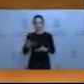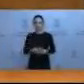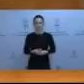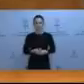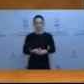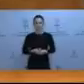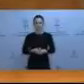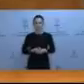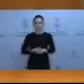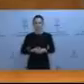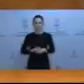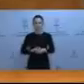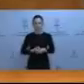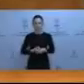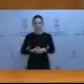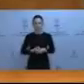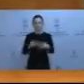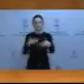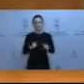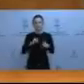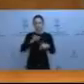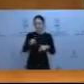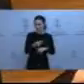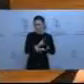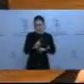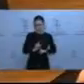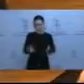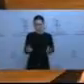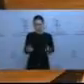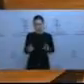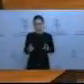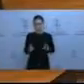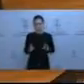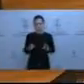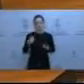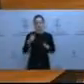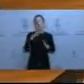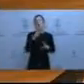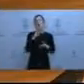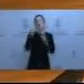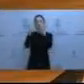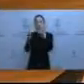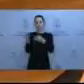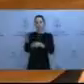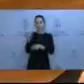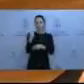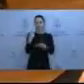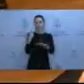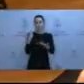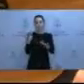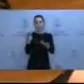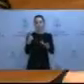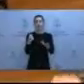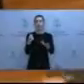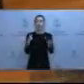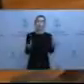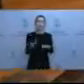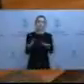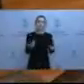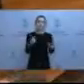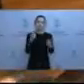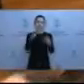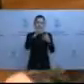ni cansado. No, no. Ahora, como usted me hace una pregunta, admítame que ante la falta de